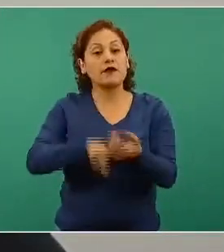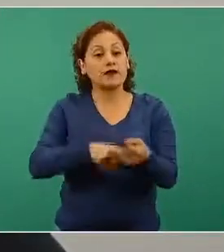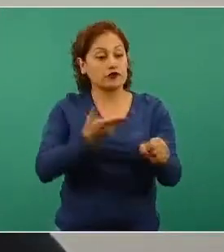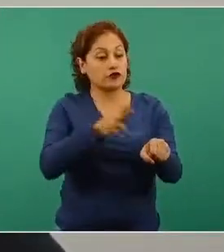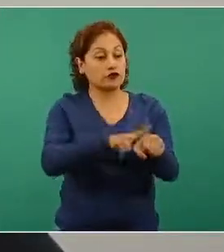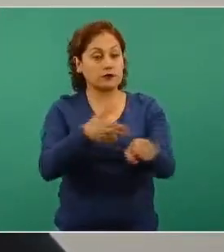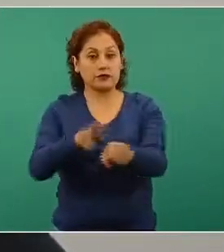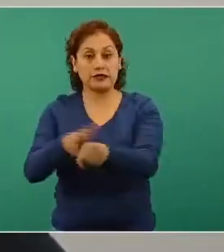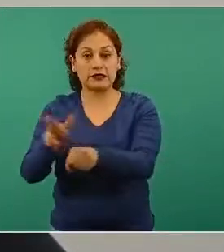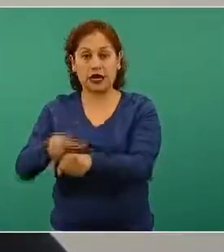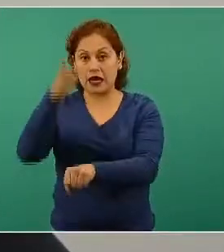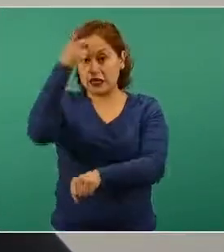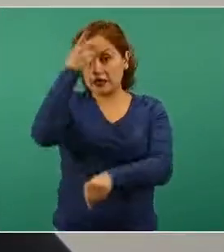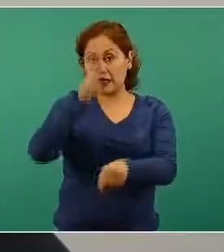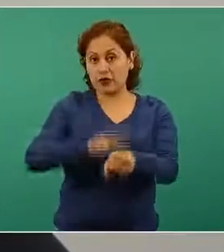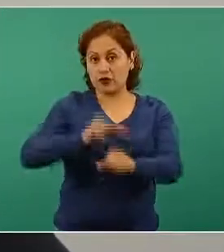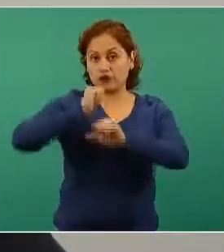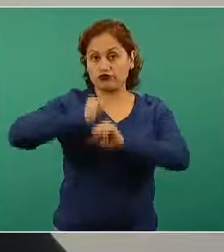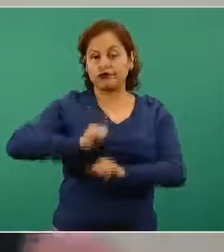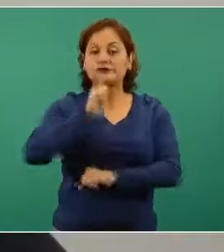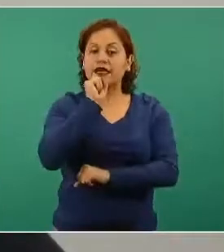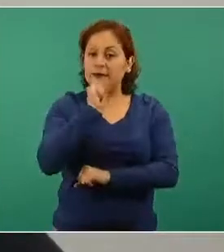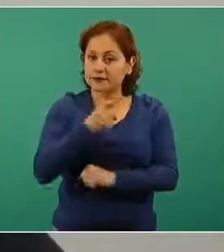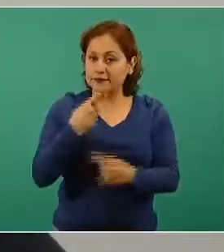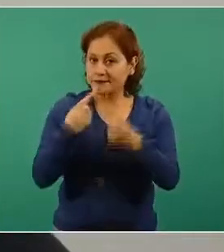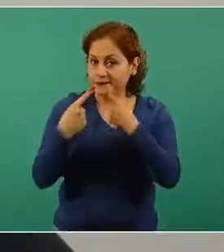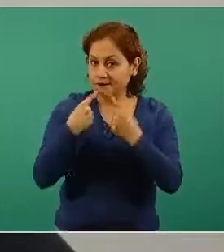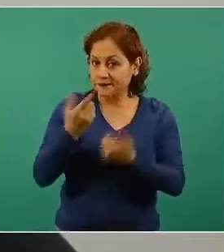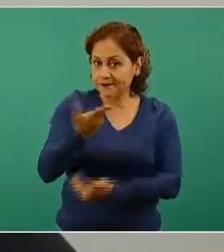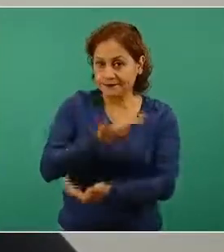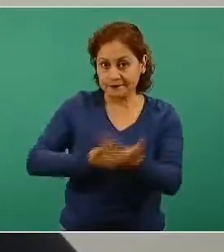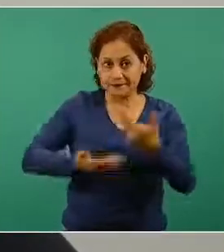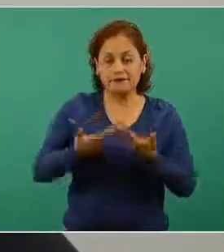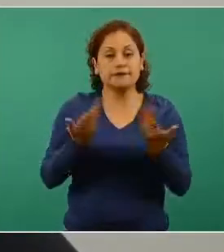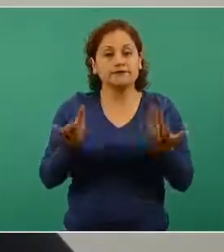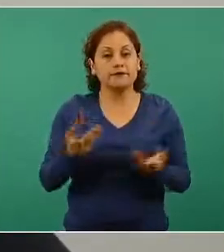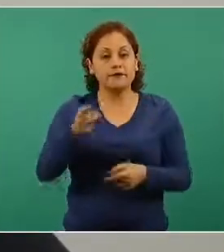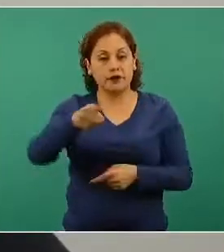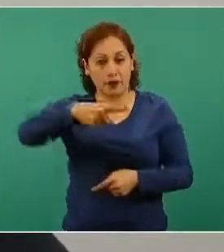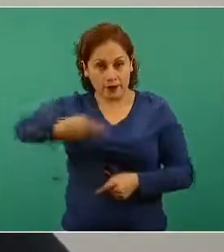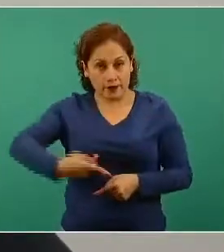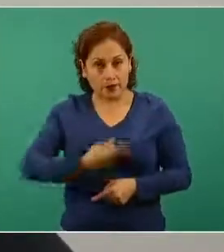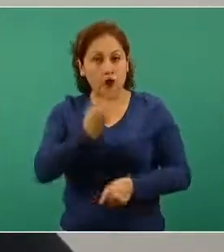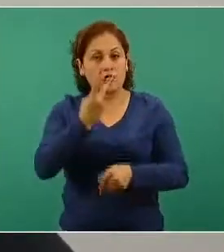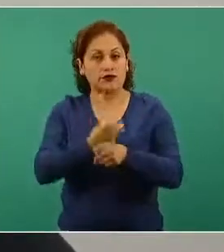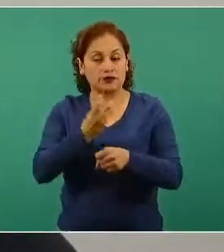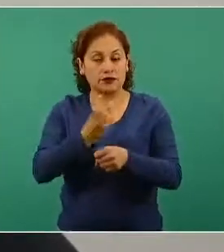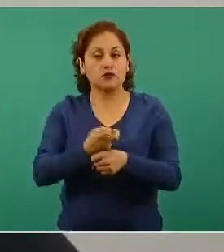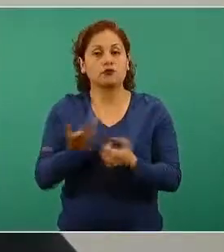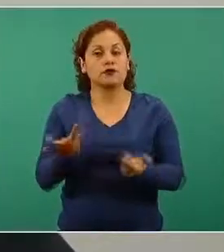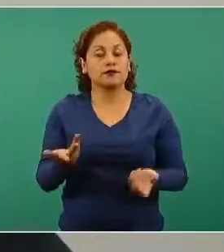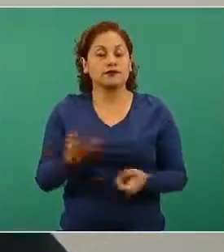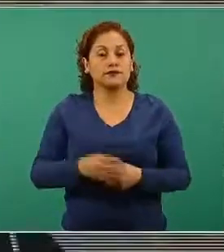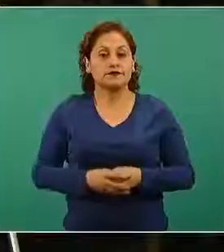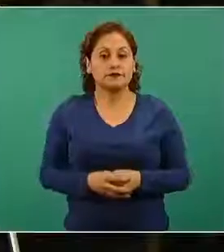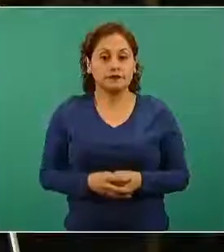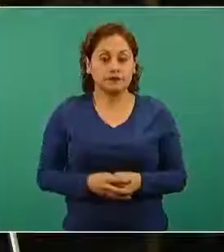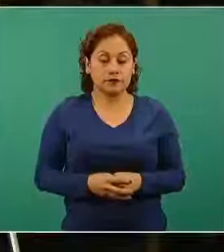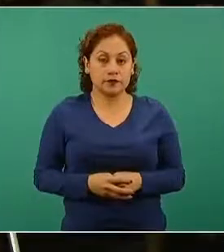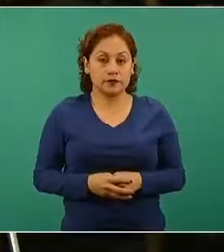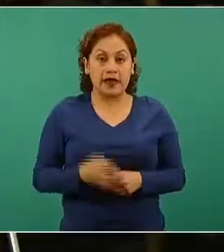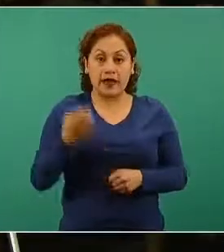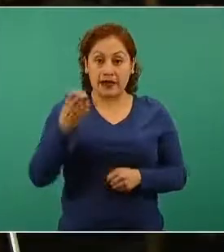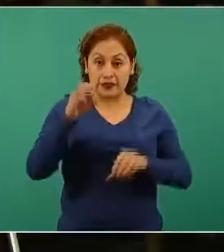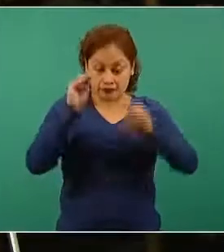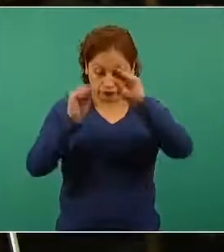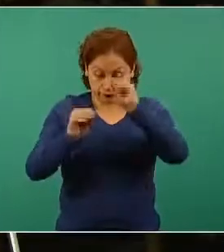sí es importante que se llegue a este punto. Y obviamente, en función de la segunda pregunta, la razón por la cual se llevó a cabo este